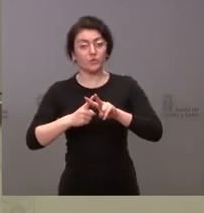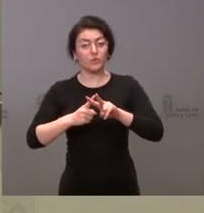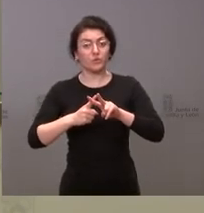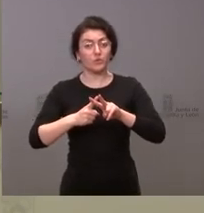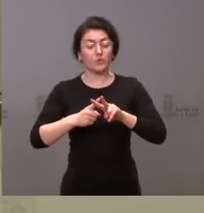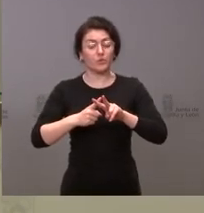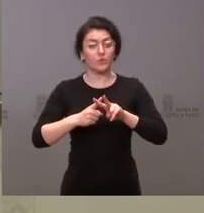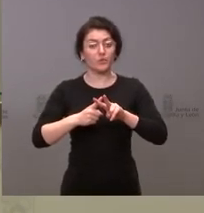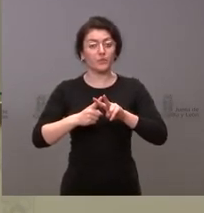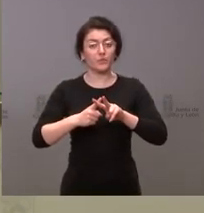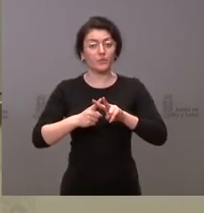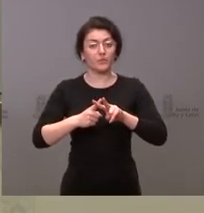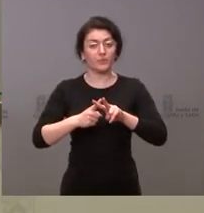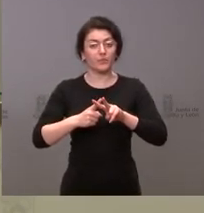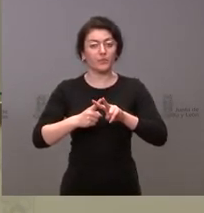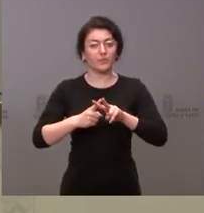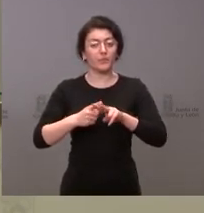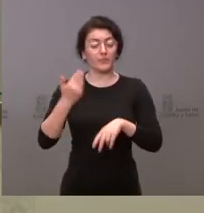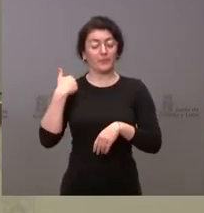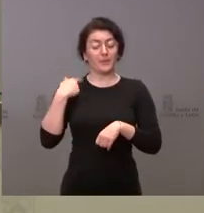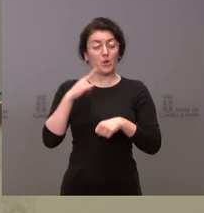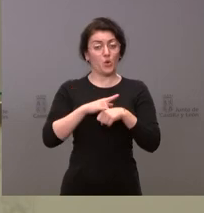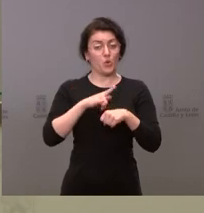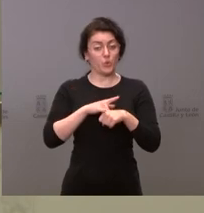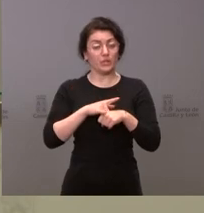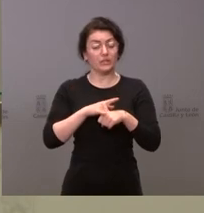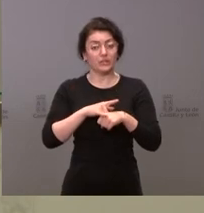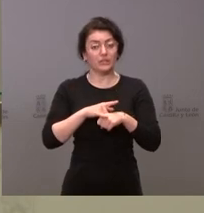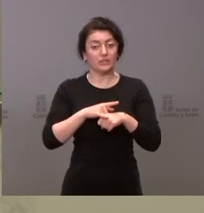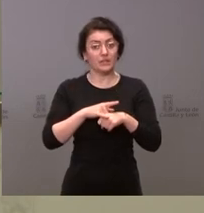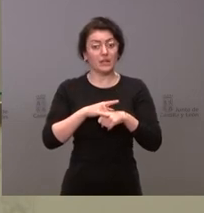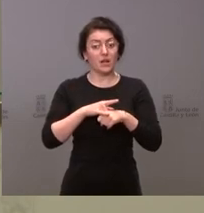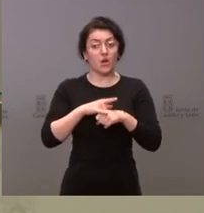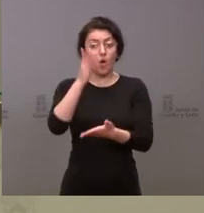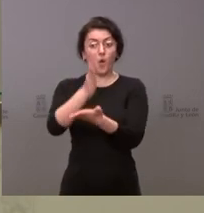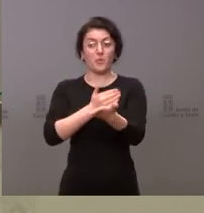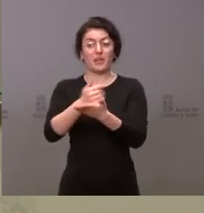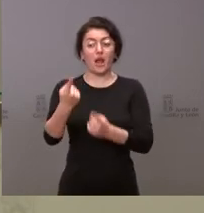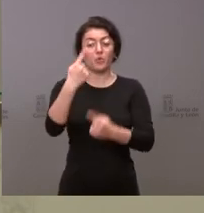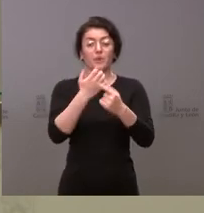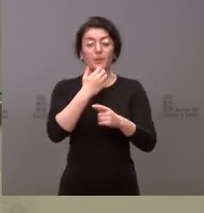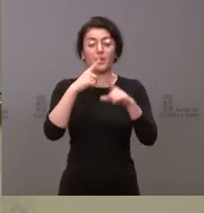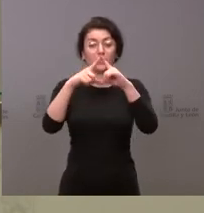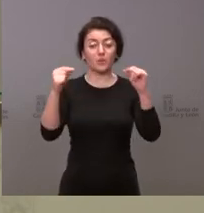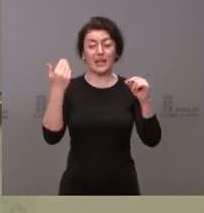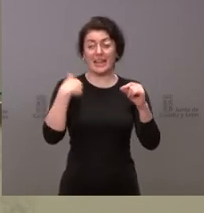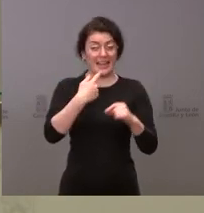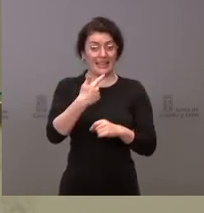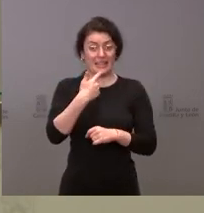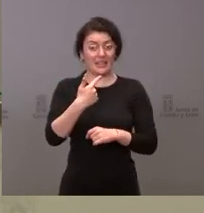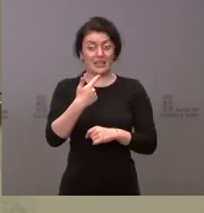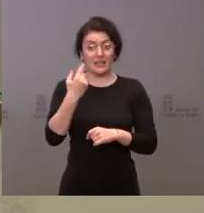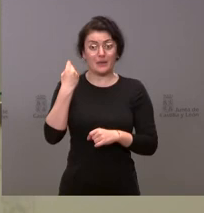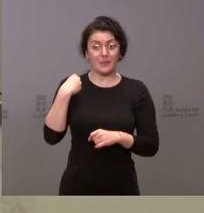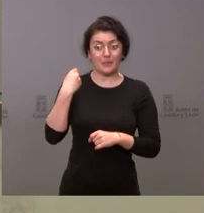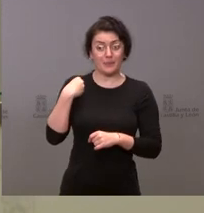día y quería vivo del lunes algunas comunidades como asturias ya han adelantado que no van a participar en unas bases muy